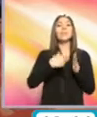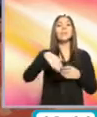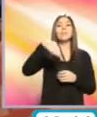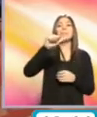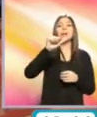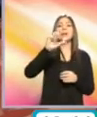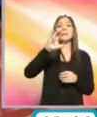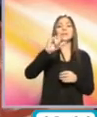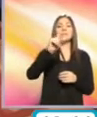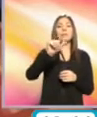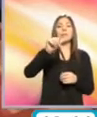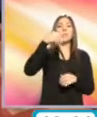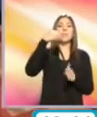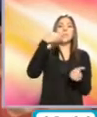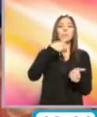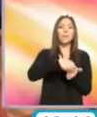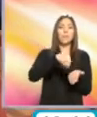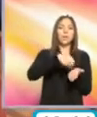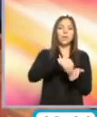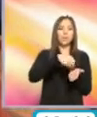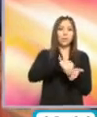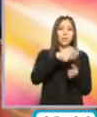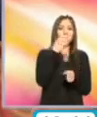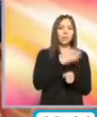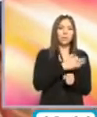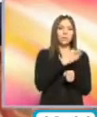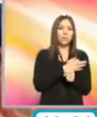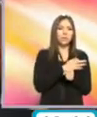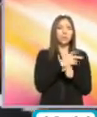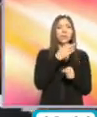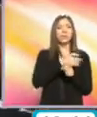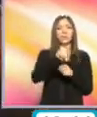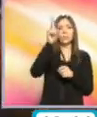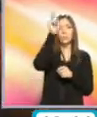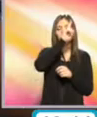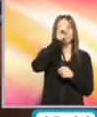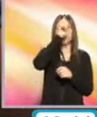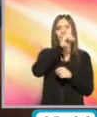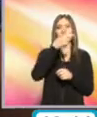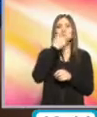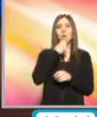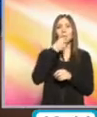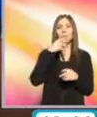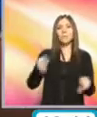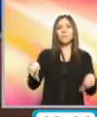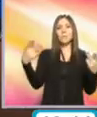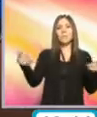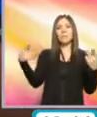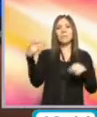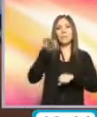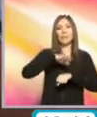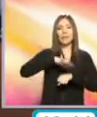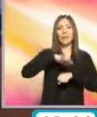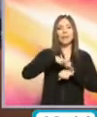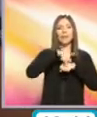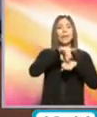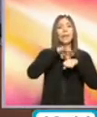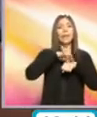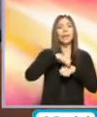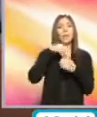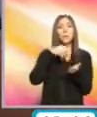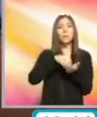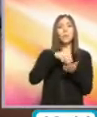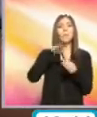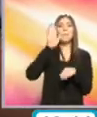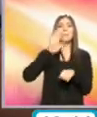maciza de puerco. Qué rico. Les voy a dar un tip que me dio un carnicero. La carne de cerdo es un poquito